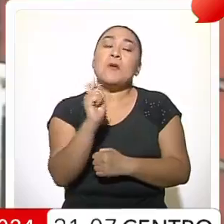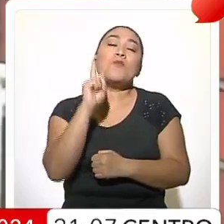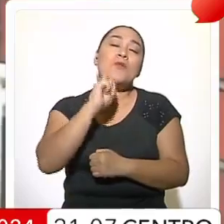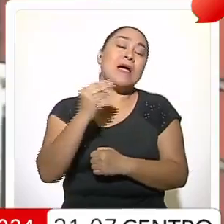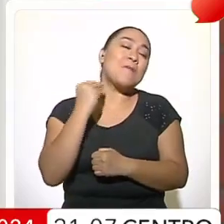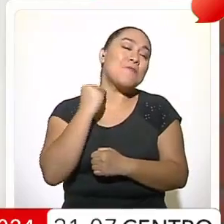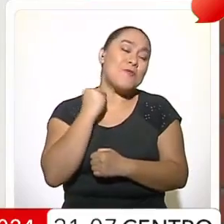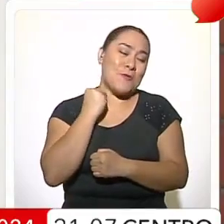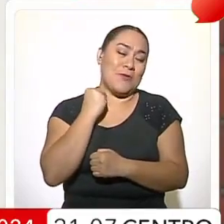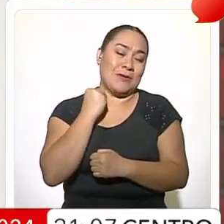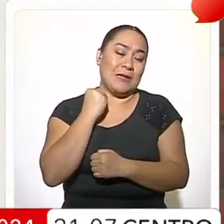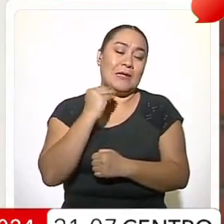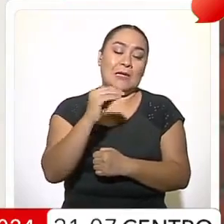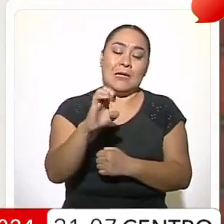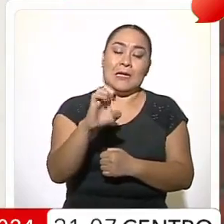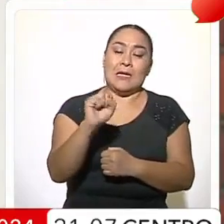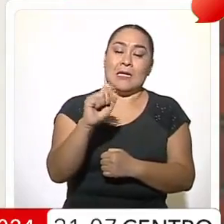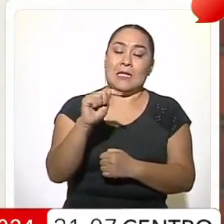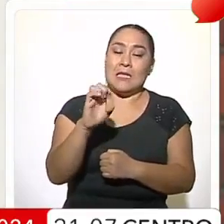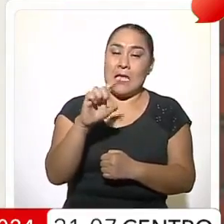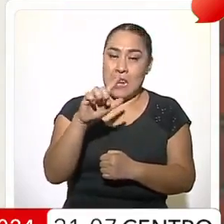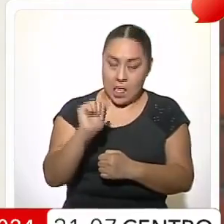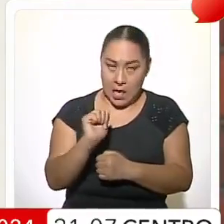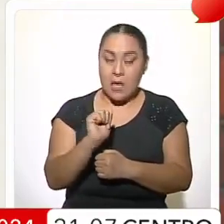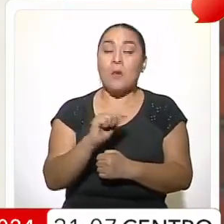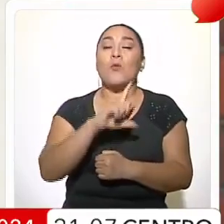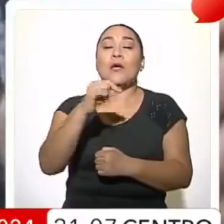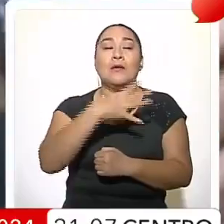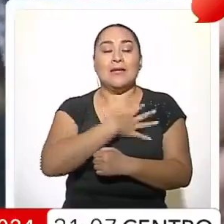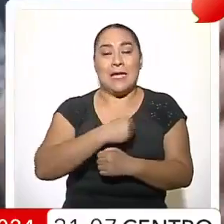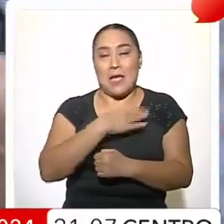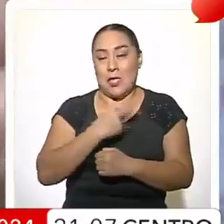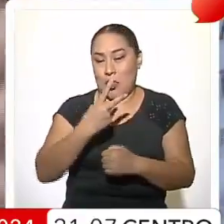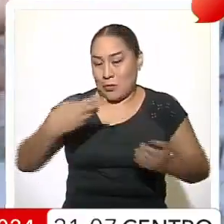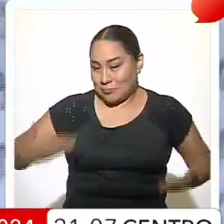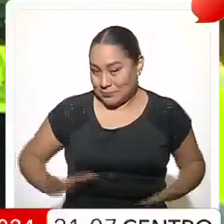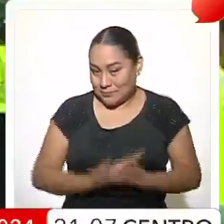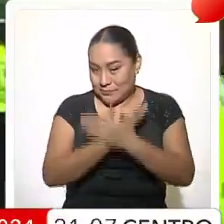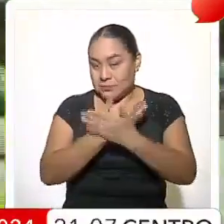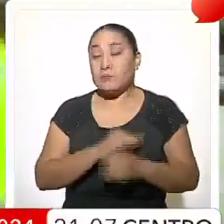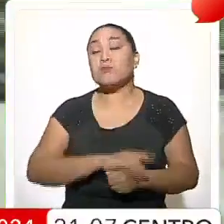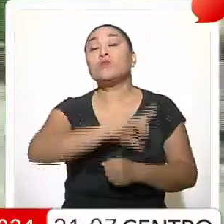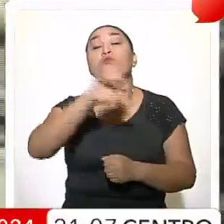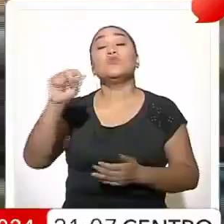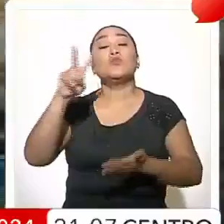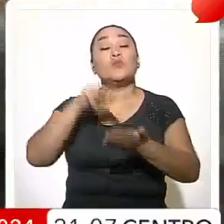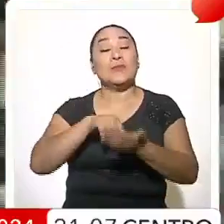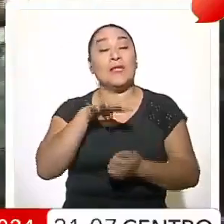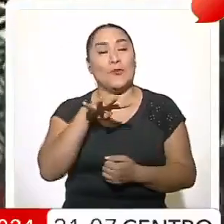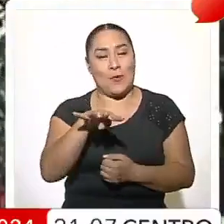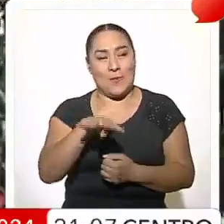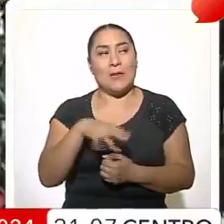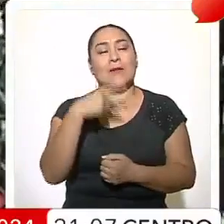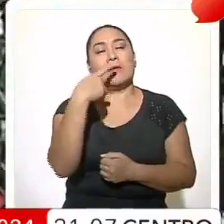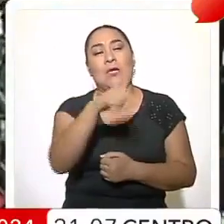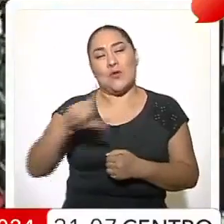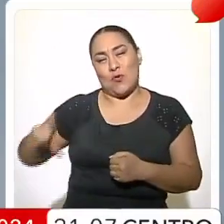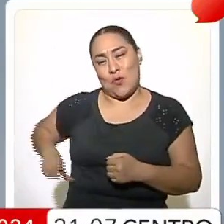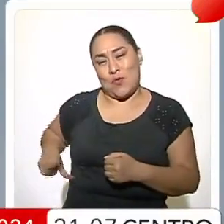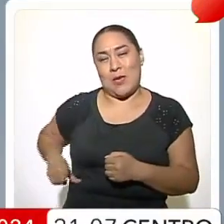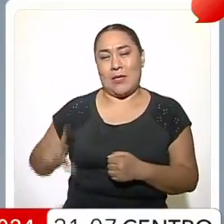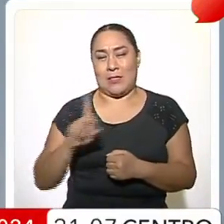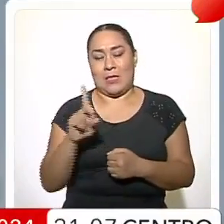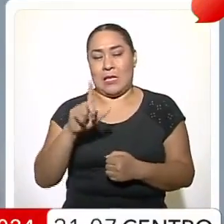abogada y actual pareja, Stella Assange, con quien tuvo 2 hijos. Ya en 2019, el gobierno del derechista